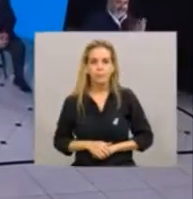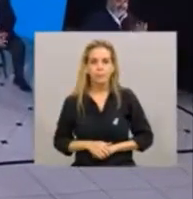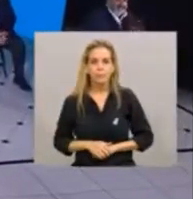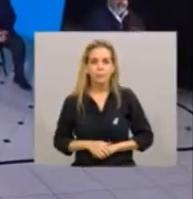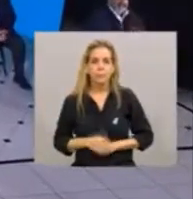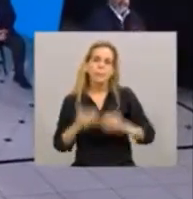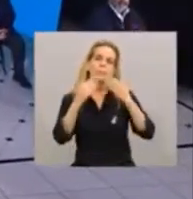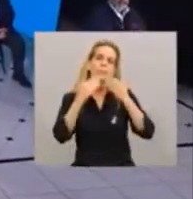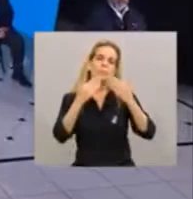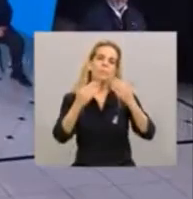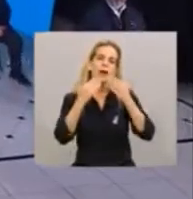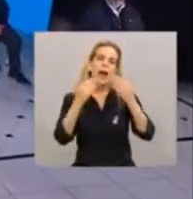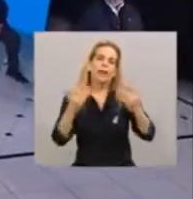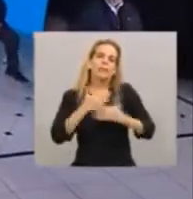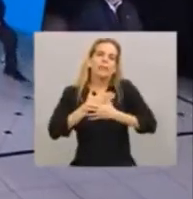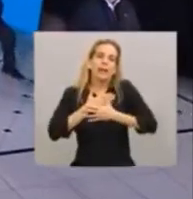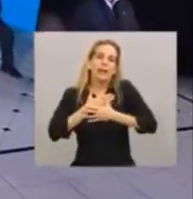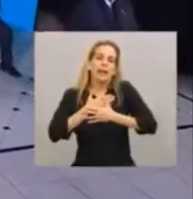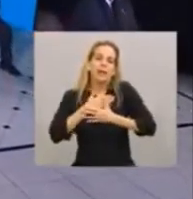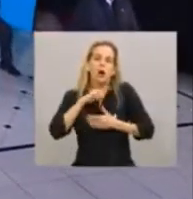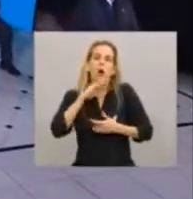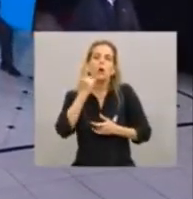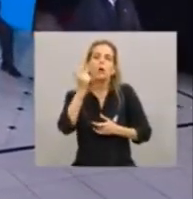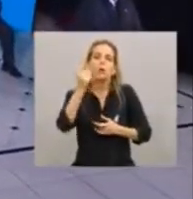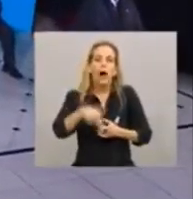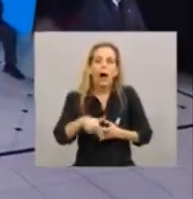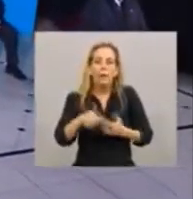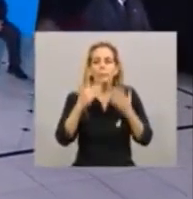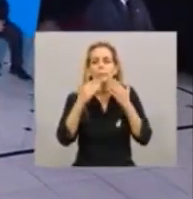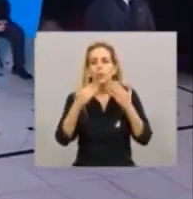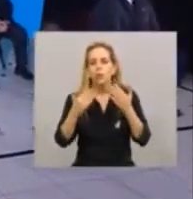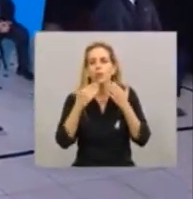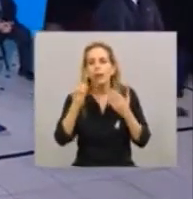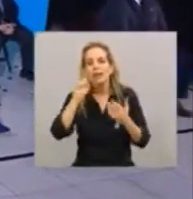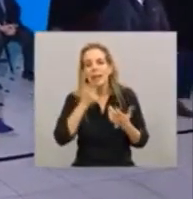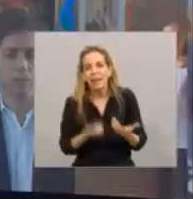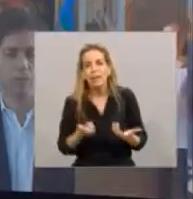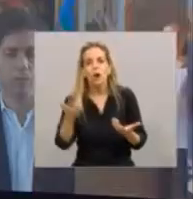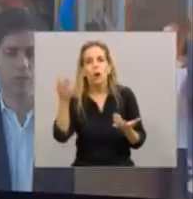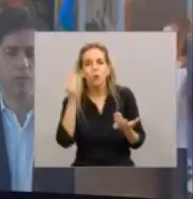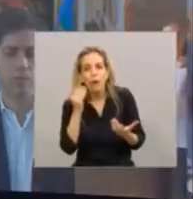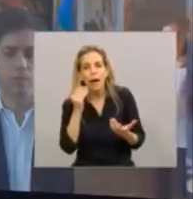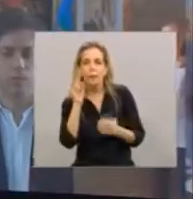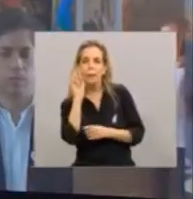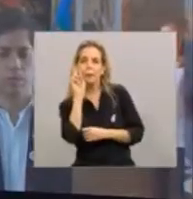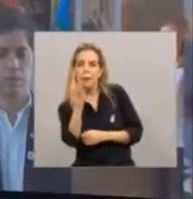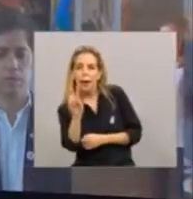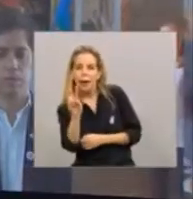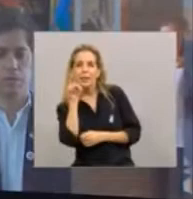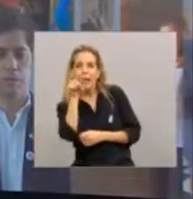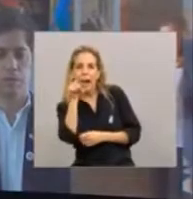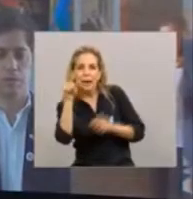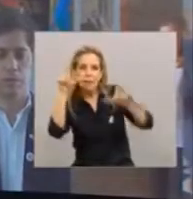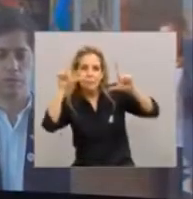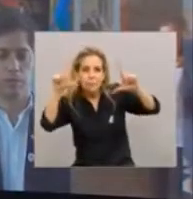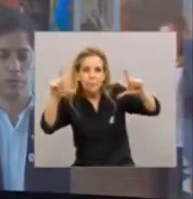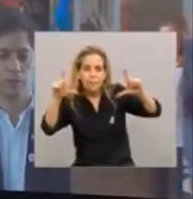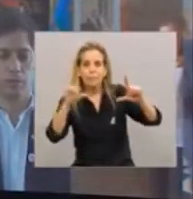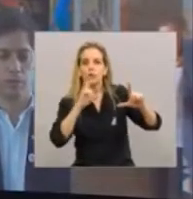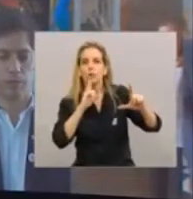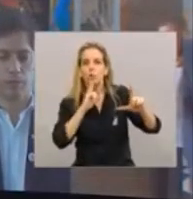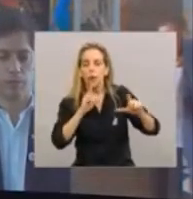para muchísimas gracias queridos juegan muchísimas gracias lindo escucharte lindo verte en tú en tu pequeña patria